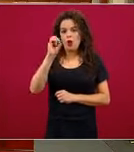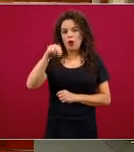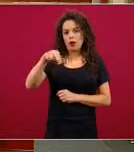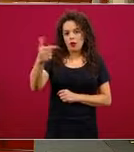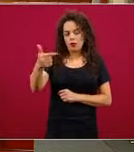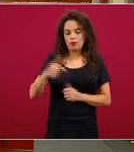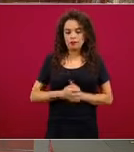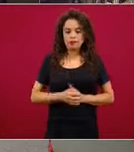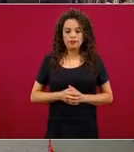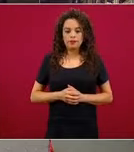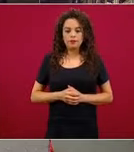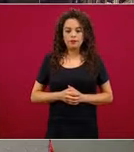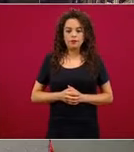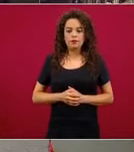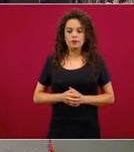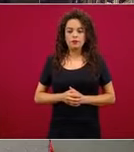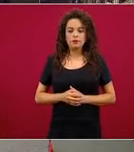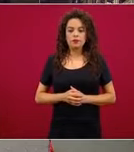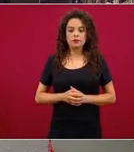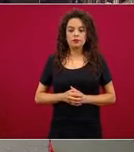Sí, adelante.